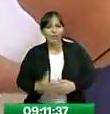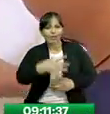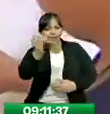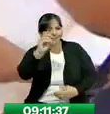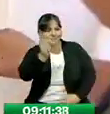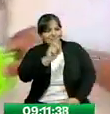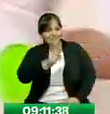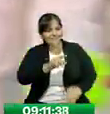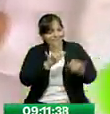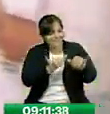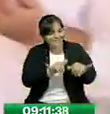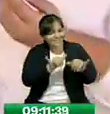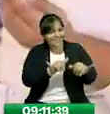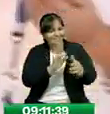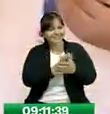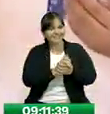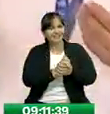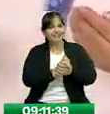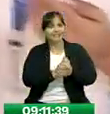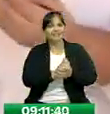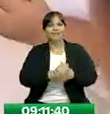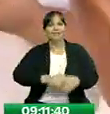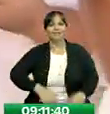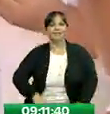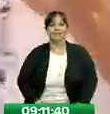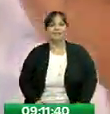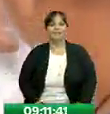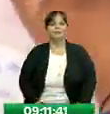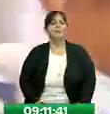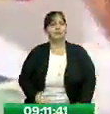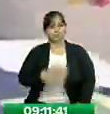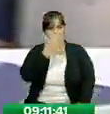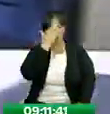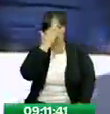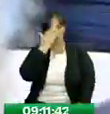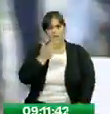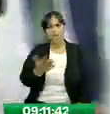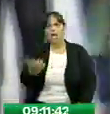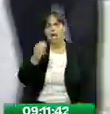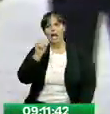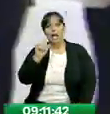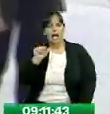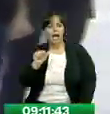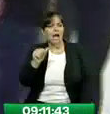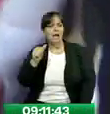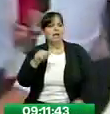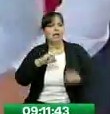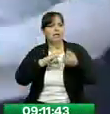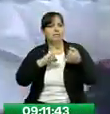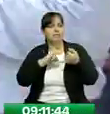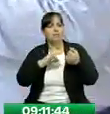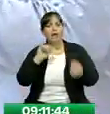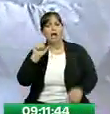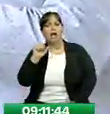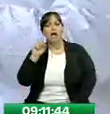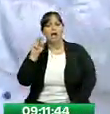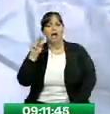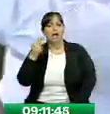usted a qué tipo de conocimiento tiene respecto al virus ah1n1